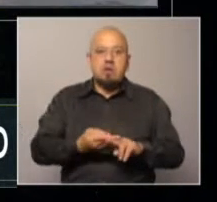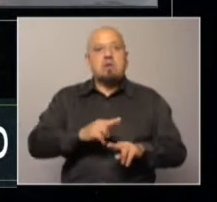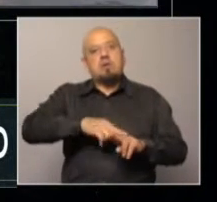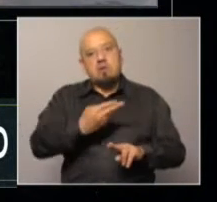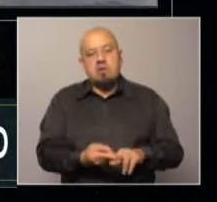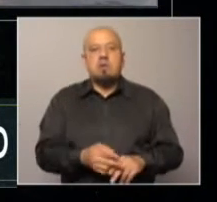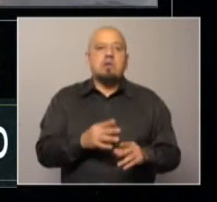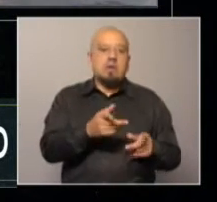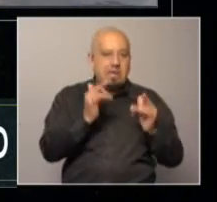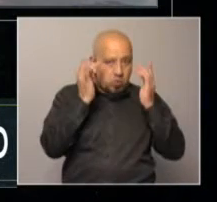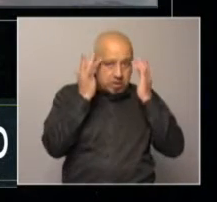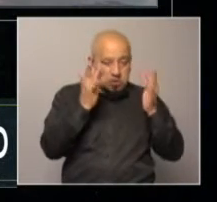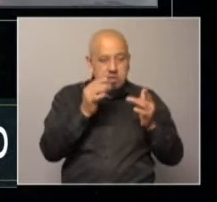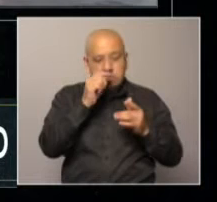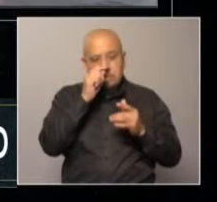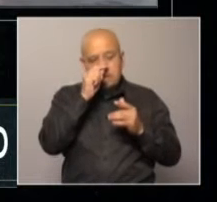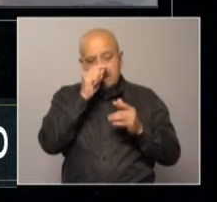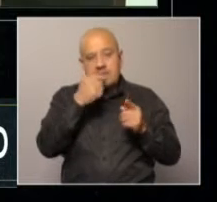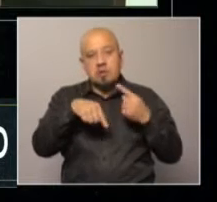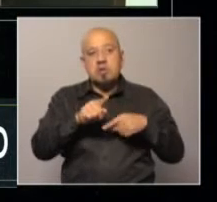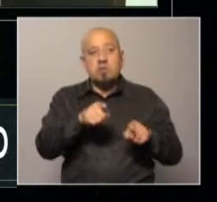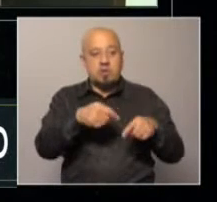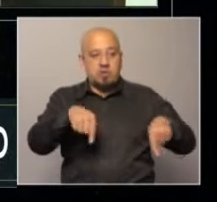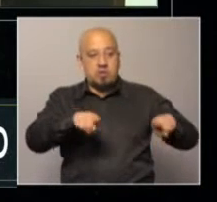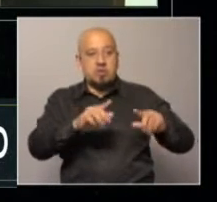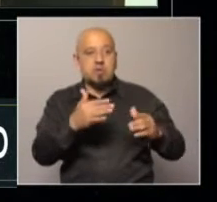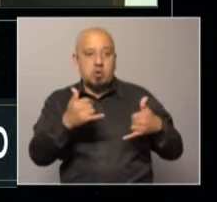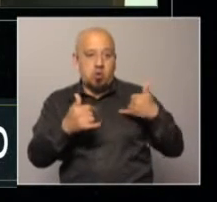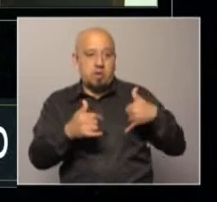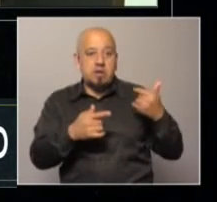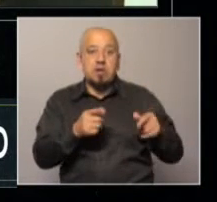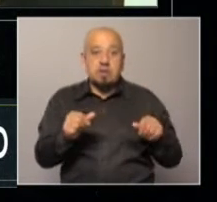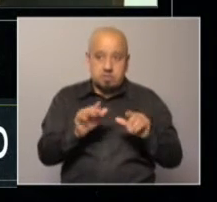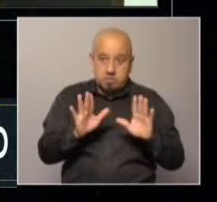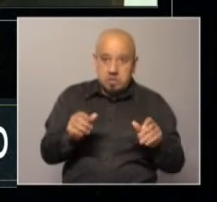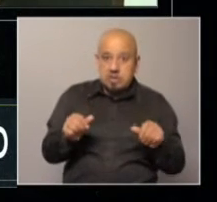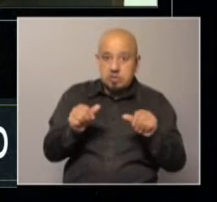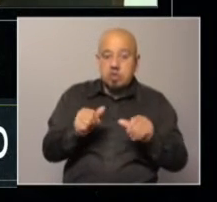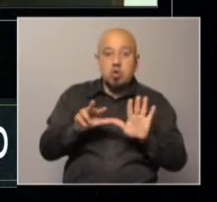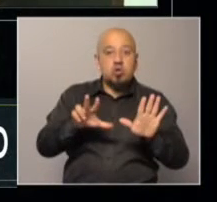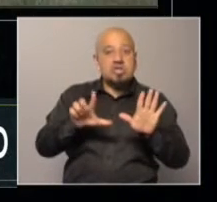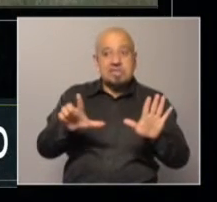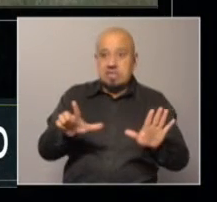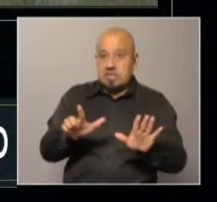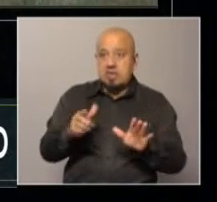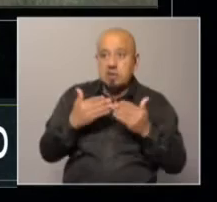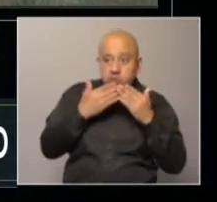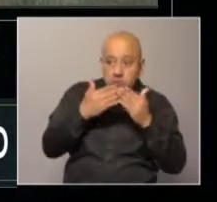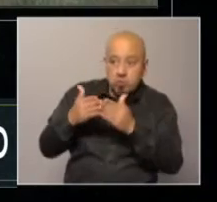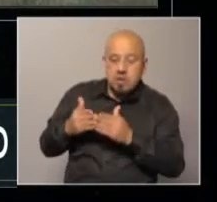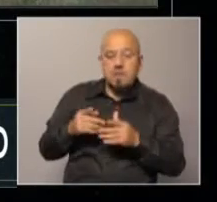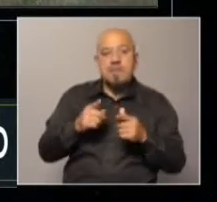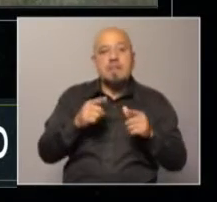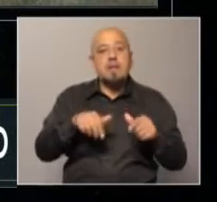año. Y además, al momento de delinquir, en esta, estoy hablando de esta encuesta que hizo Moraz de 87 casos, ¿no? Al momento de